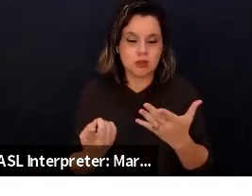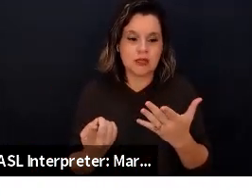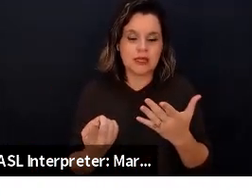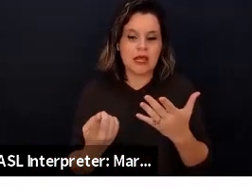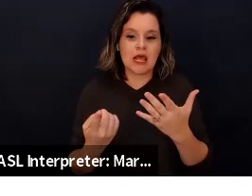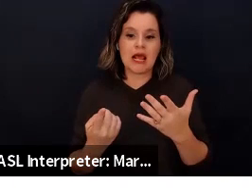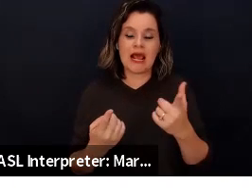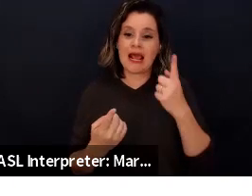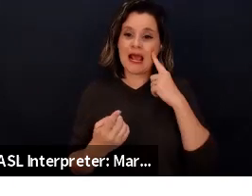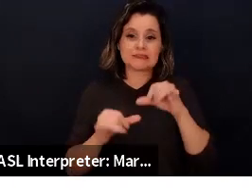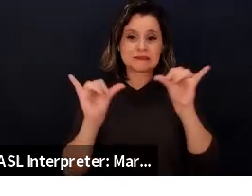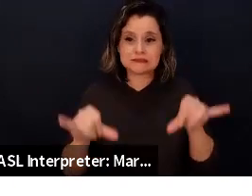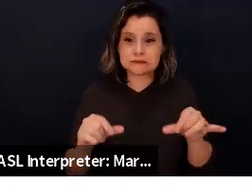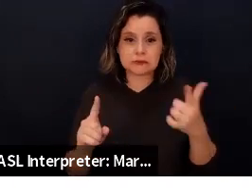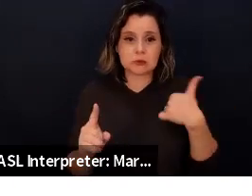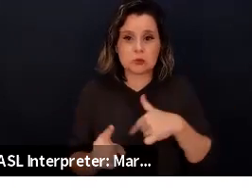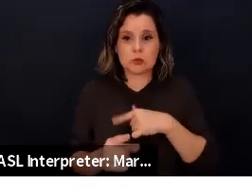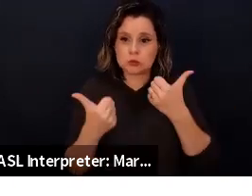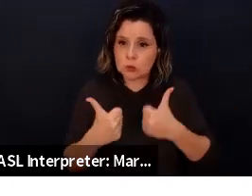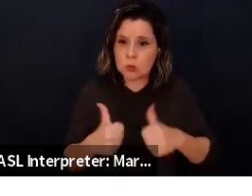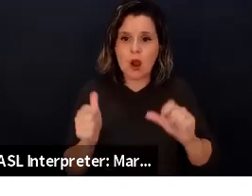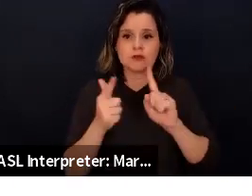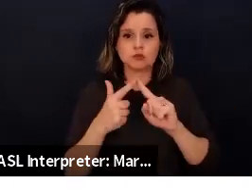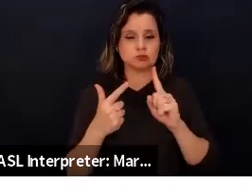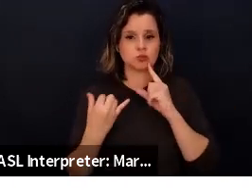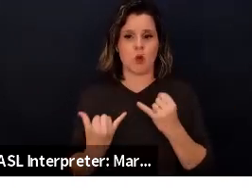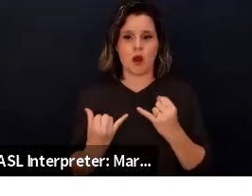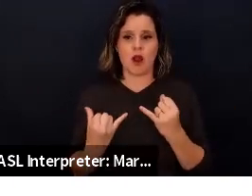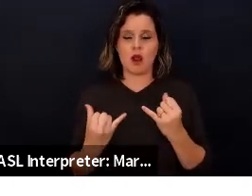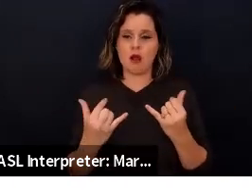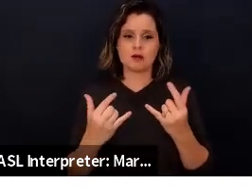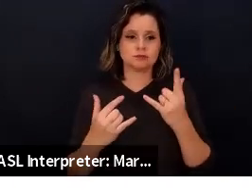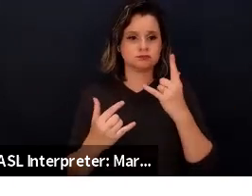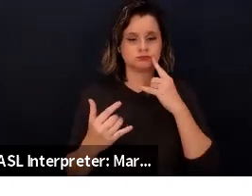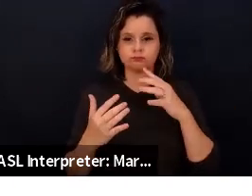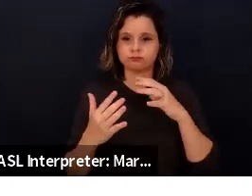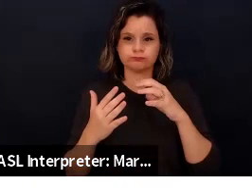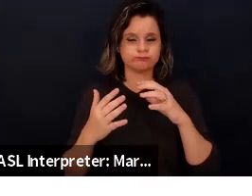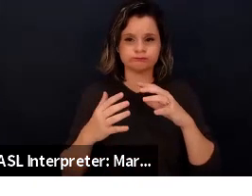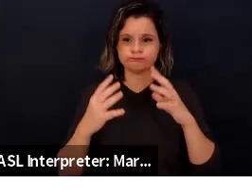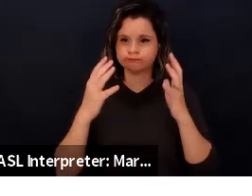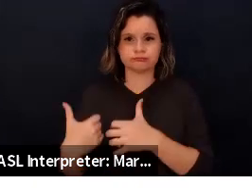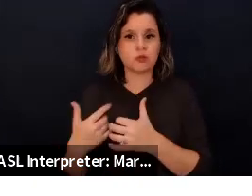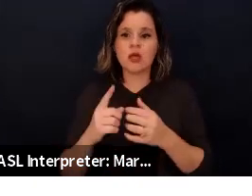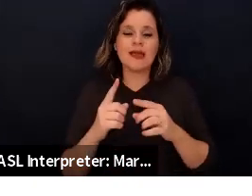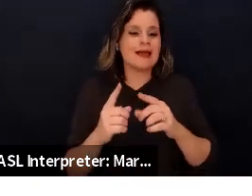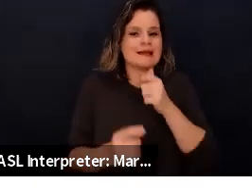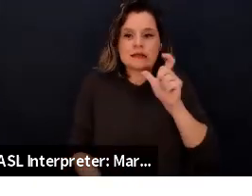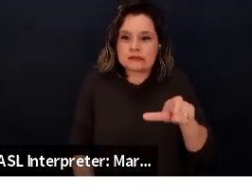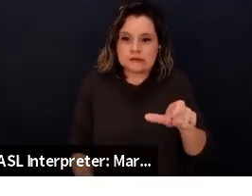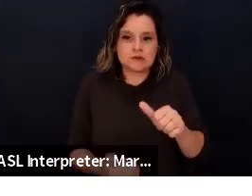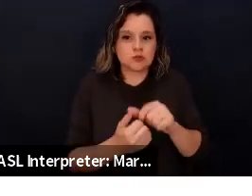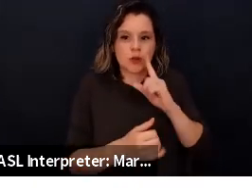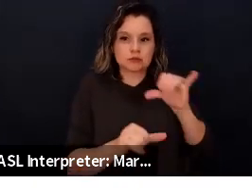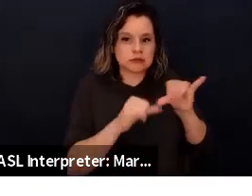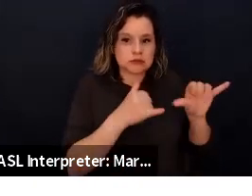Y un sistema que nosotros estamos tratando en este momento de quebrar, porque no es necesario tener centros de